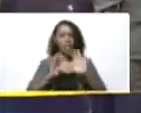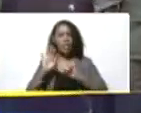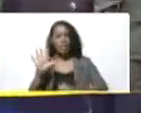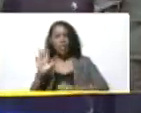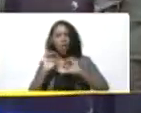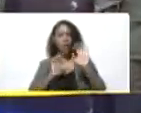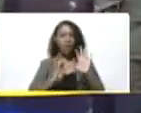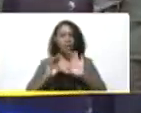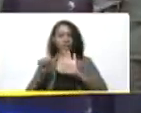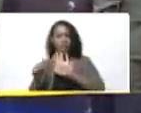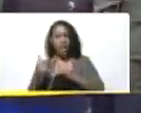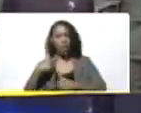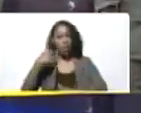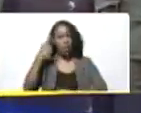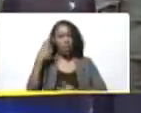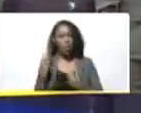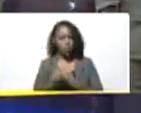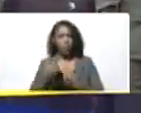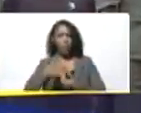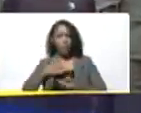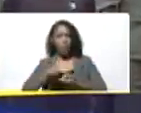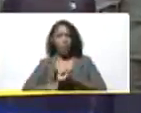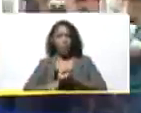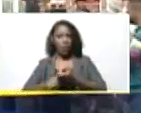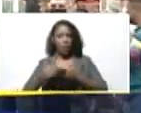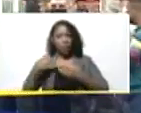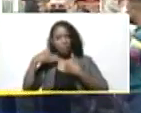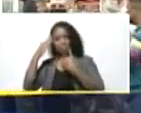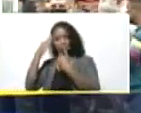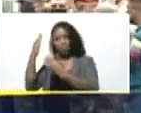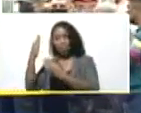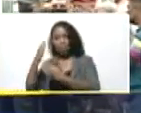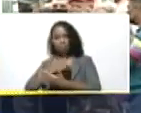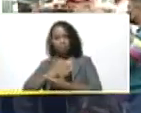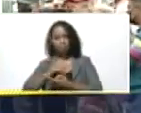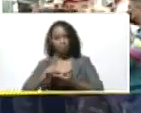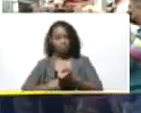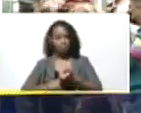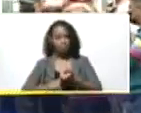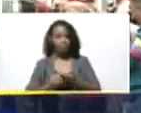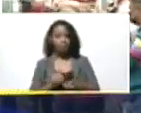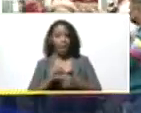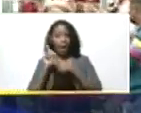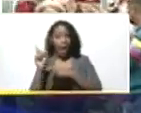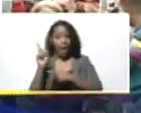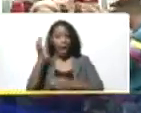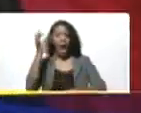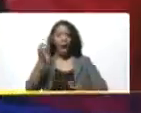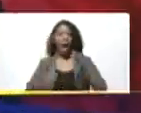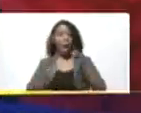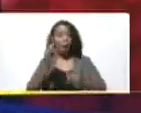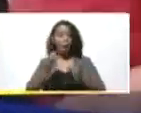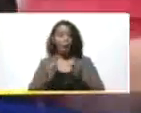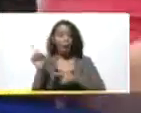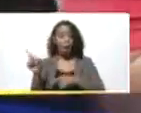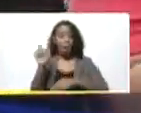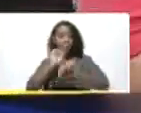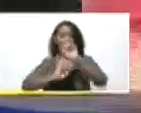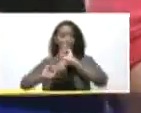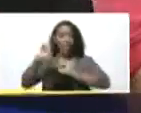mi esposa Cilia Flores. Aquí está Cilia. Mi saludo. Cilia fue abogada,